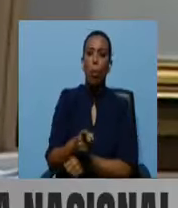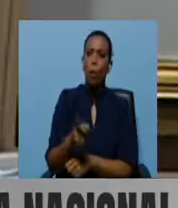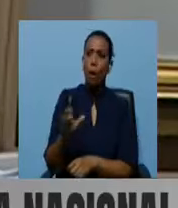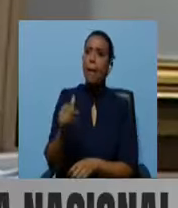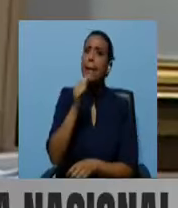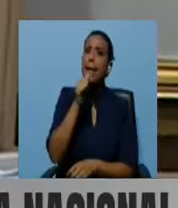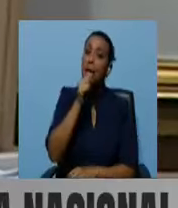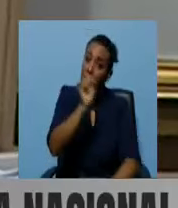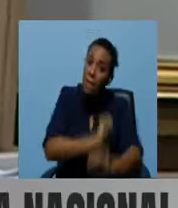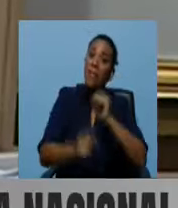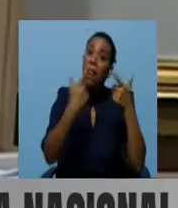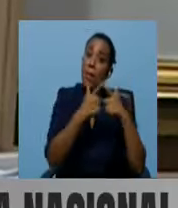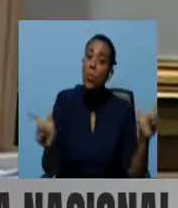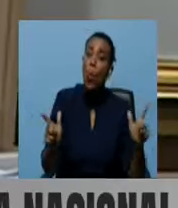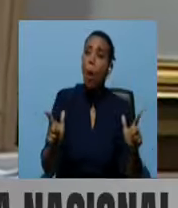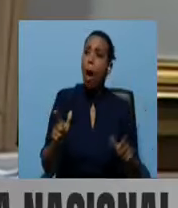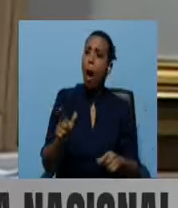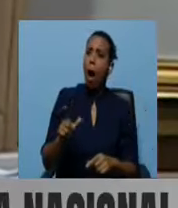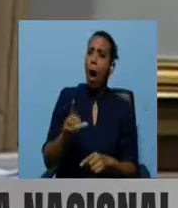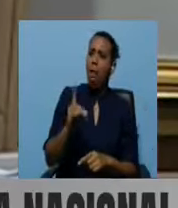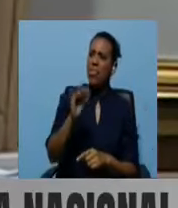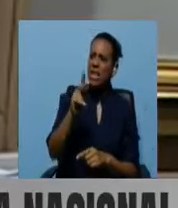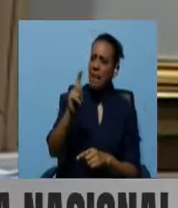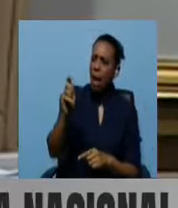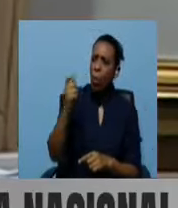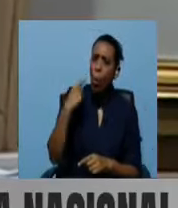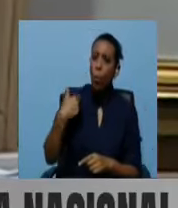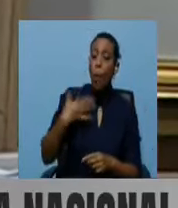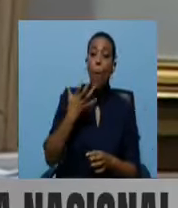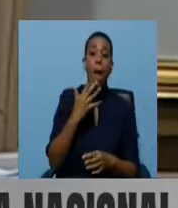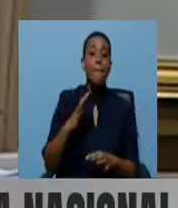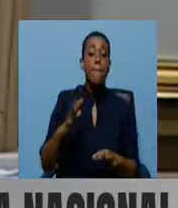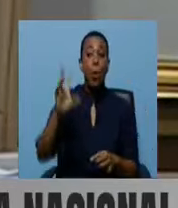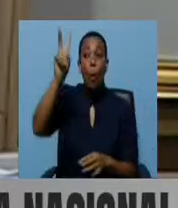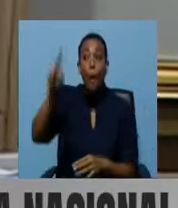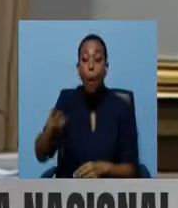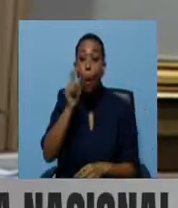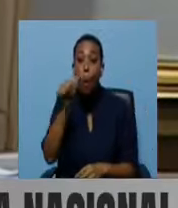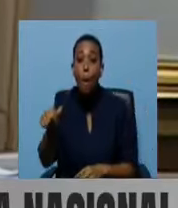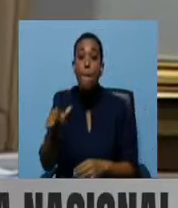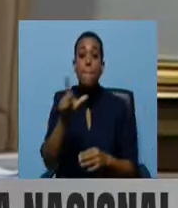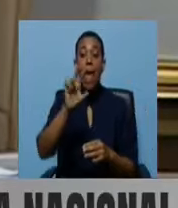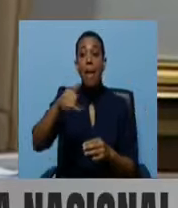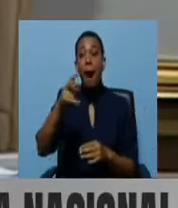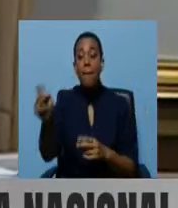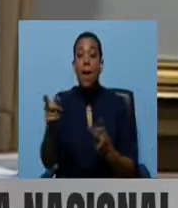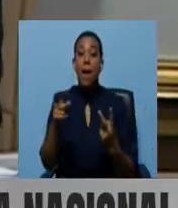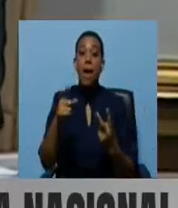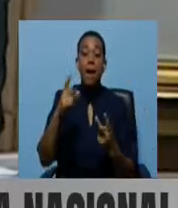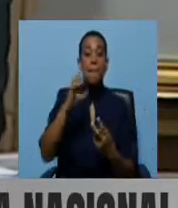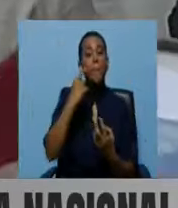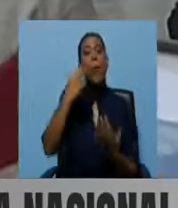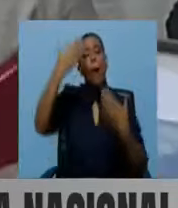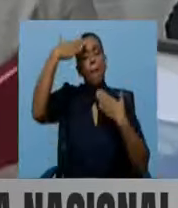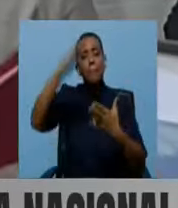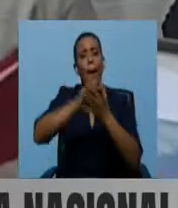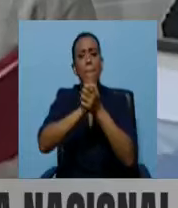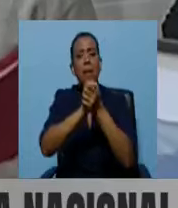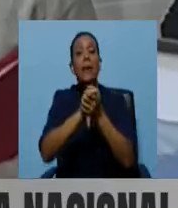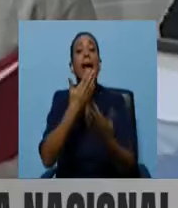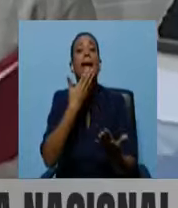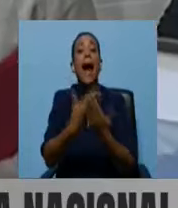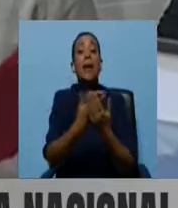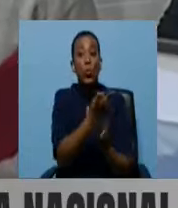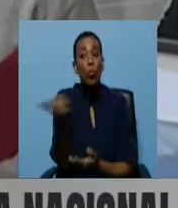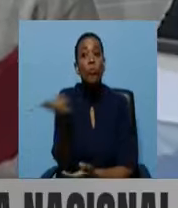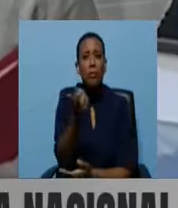quienes estamos defendiendo la libertad del ser humano, como es el caso de Michelo o como es el caso de Javier. Les mandamos un abrazo y les